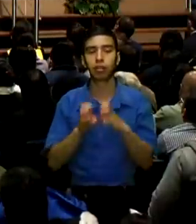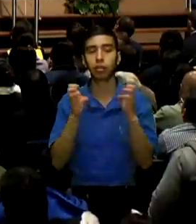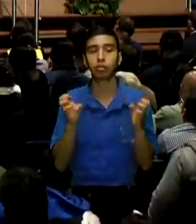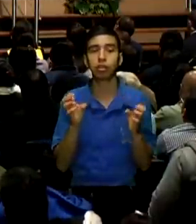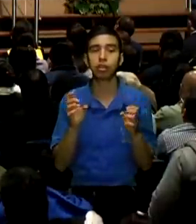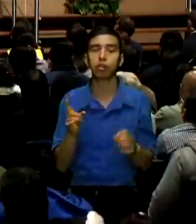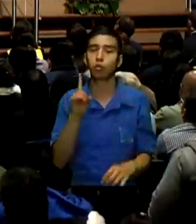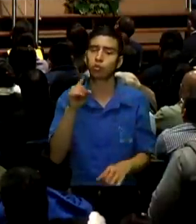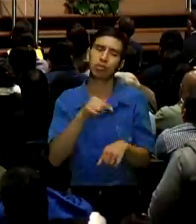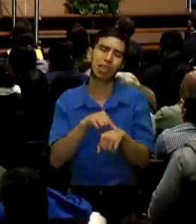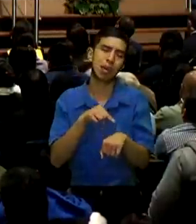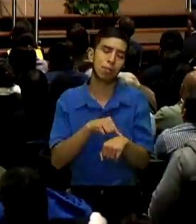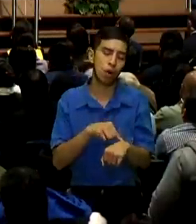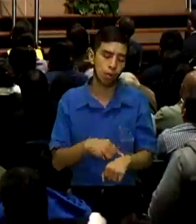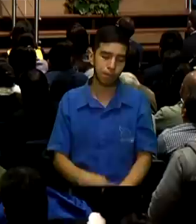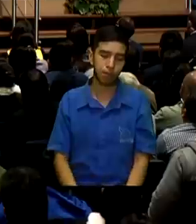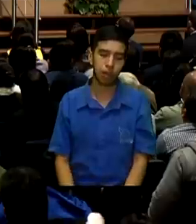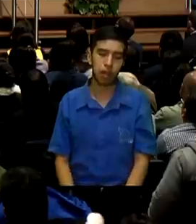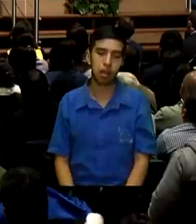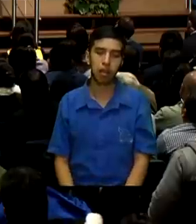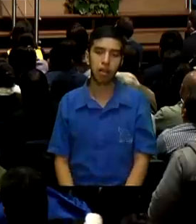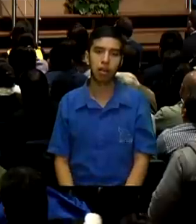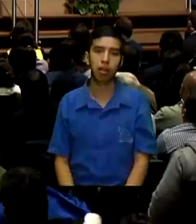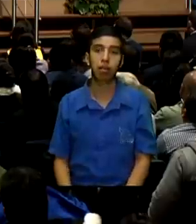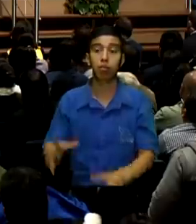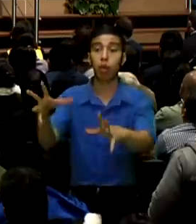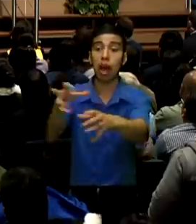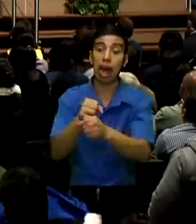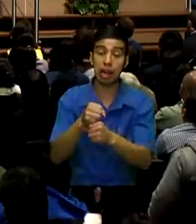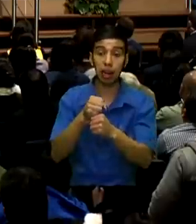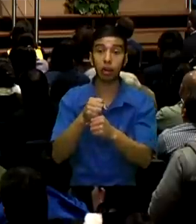al cabo del tiempo, lo agarran con una prostituta.